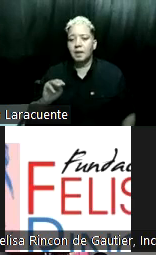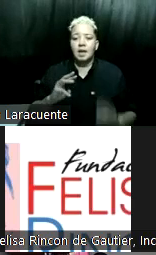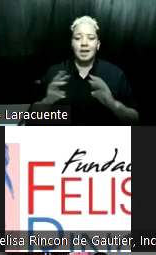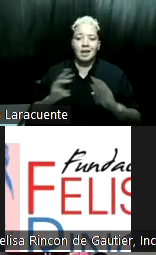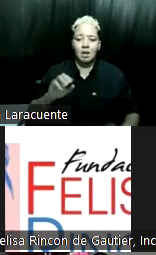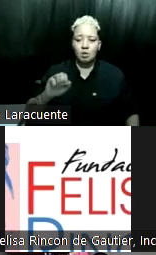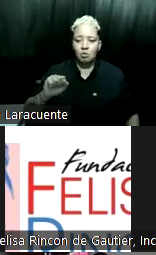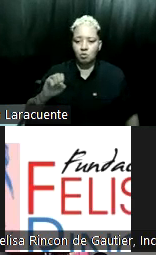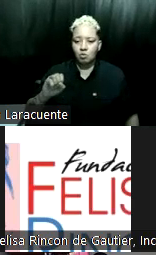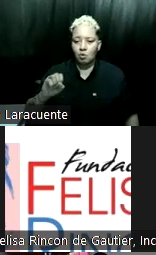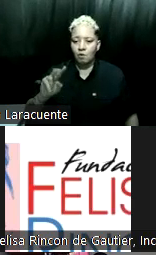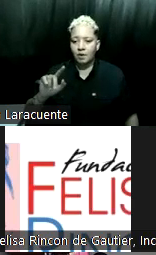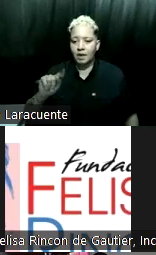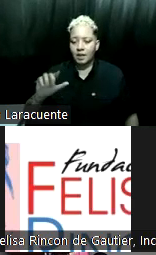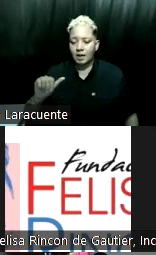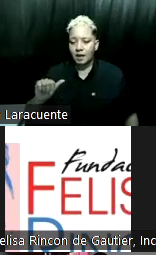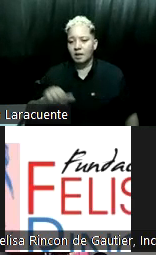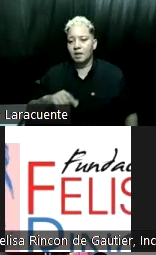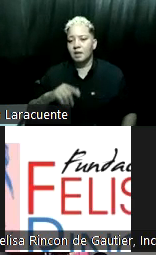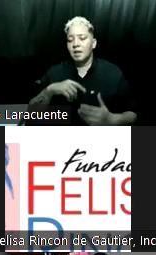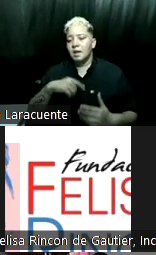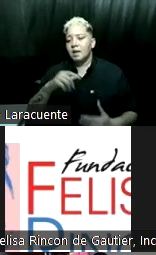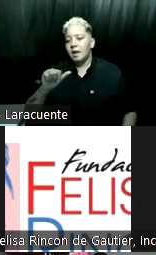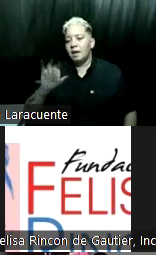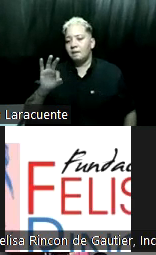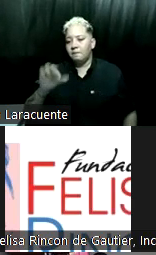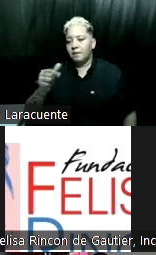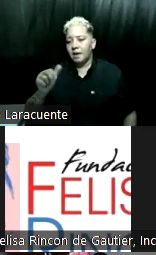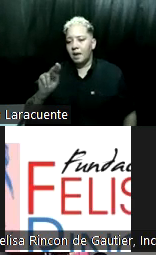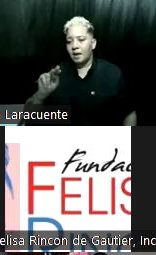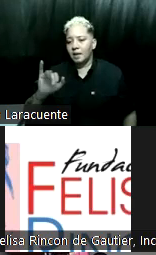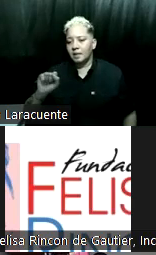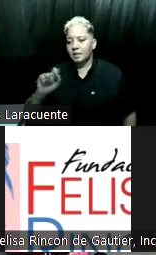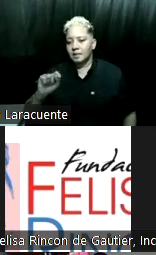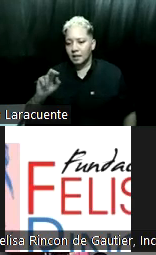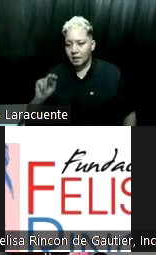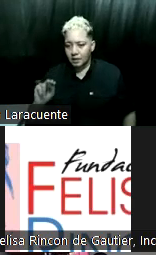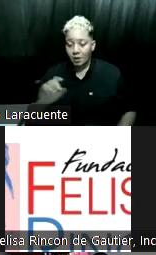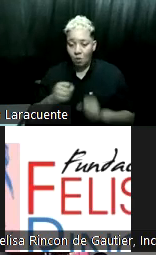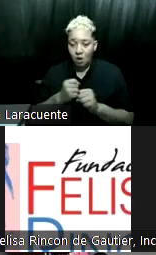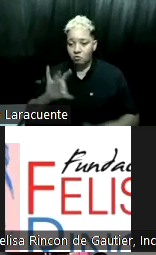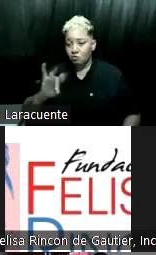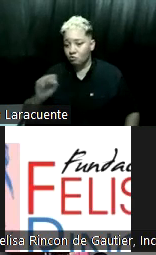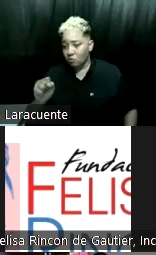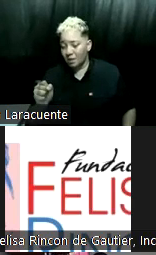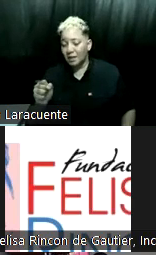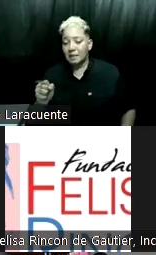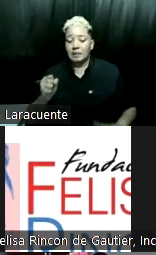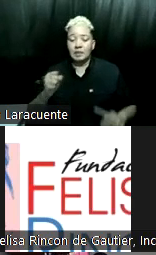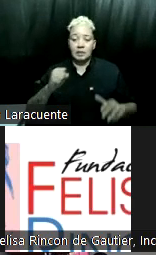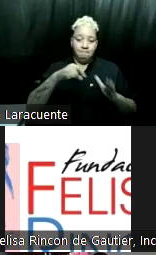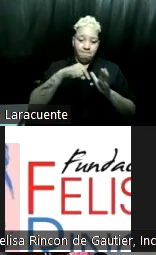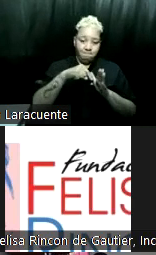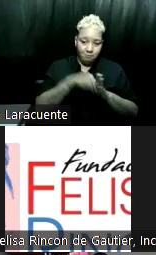en Afganistán de los años 80 contribuyeron en gran medida a agudizar este